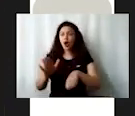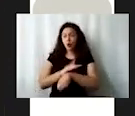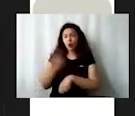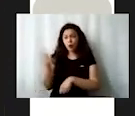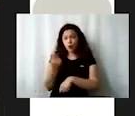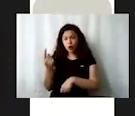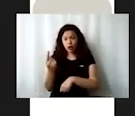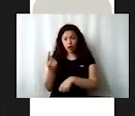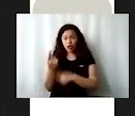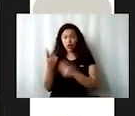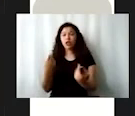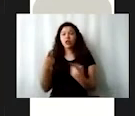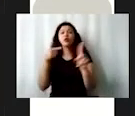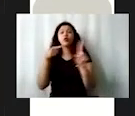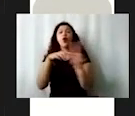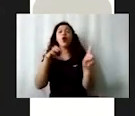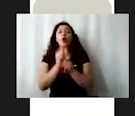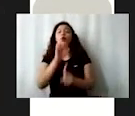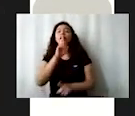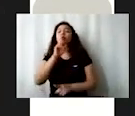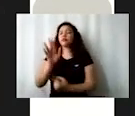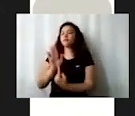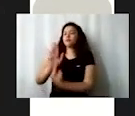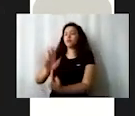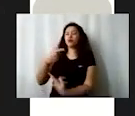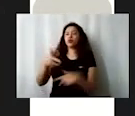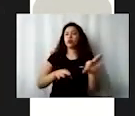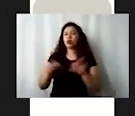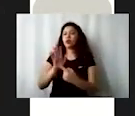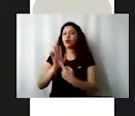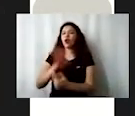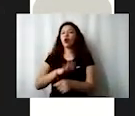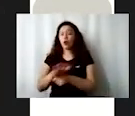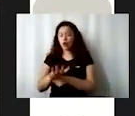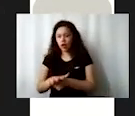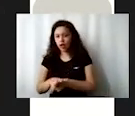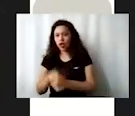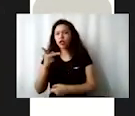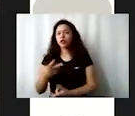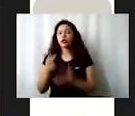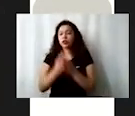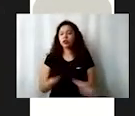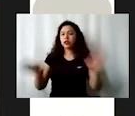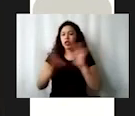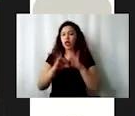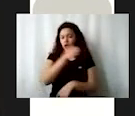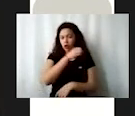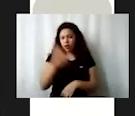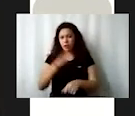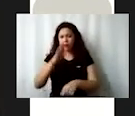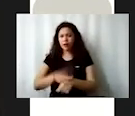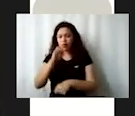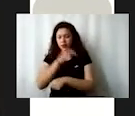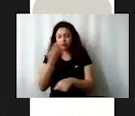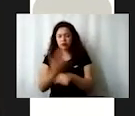¿Cuáles serían sus objetivos y resultados de su trabajo? ¿Cuáles son sus principales obligaciones y